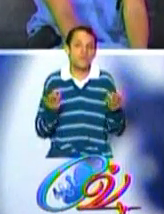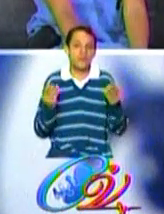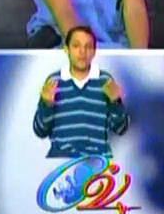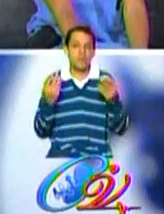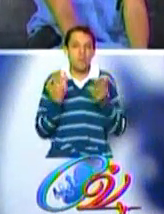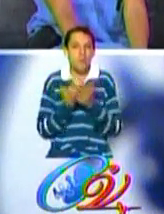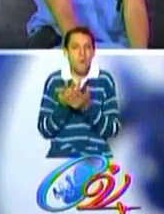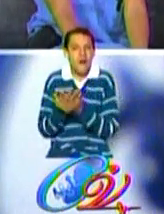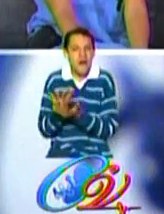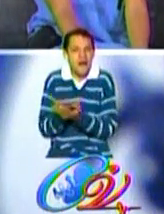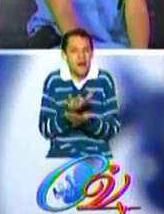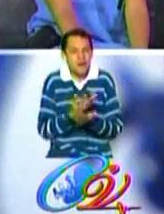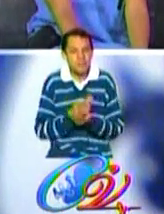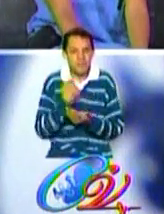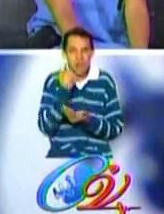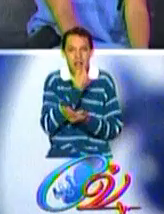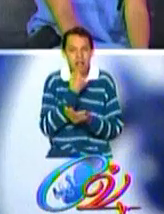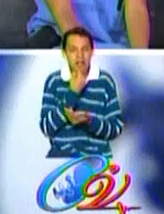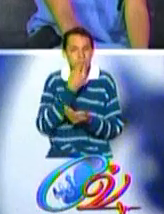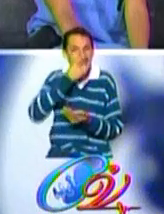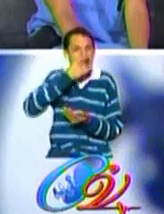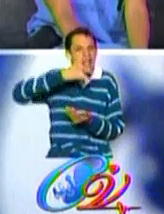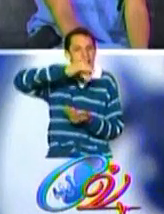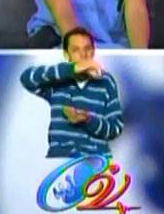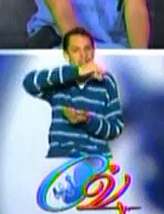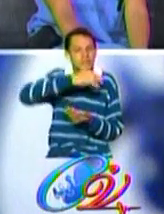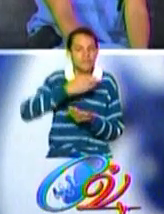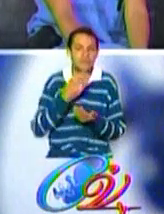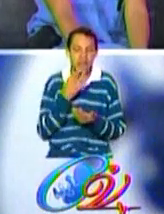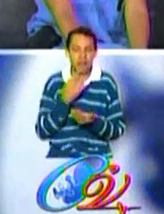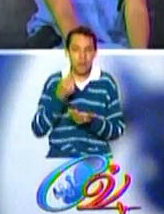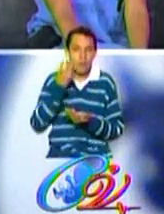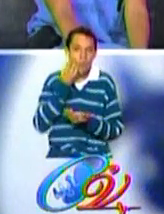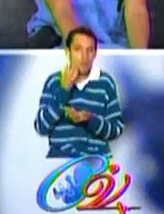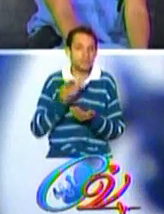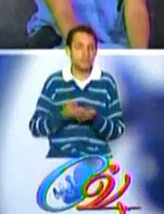ejemplo, tuvimos un caso de una señora que venía